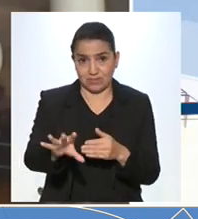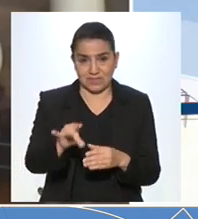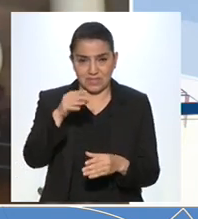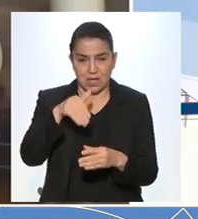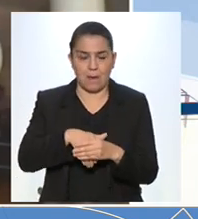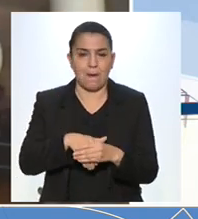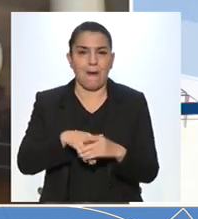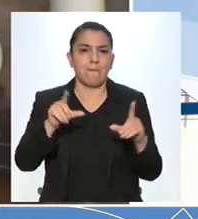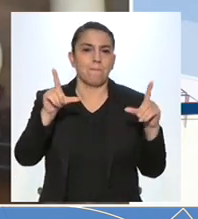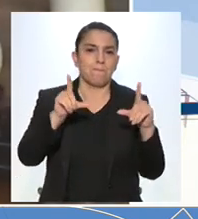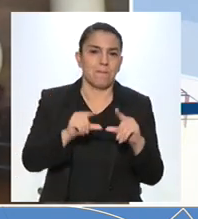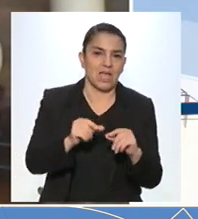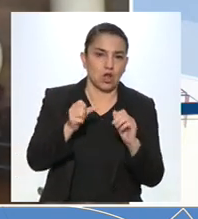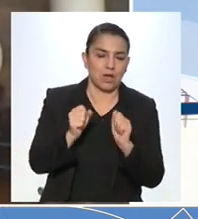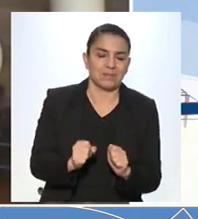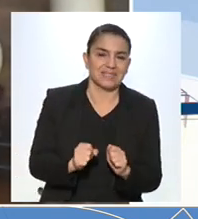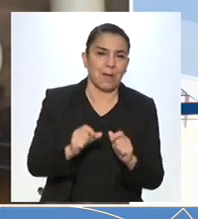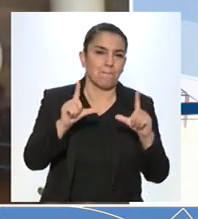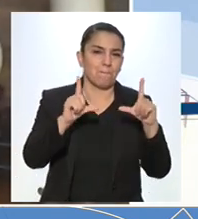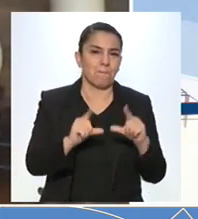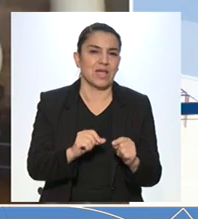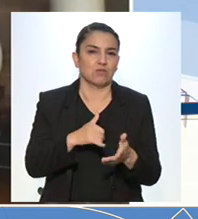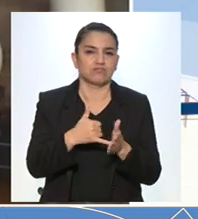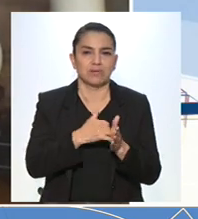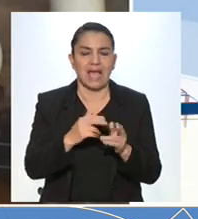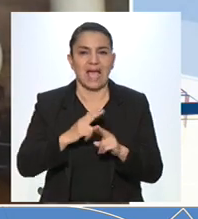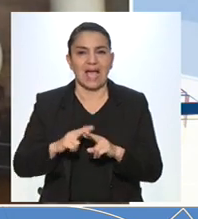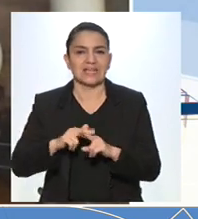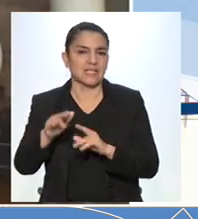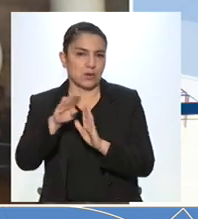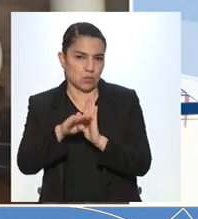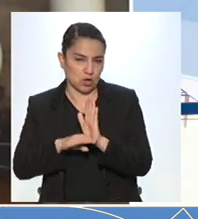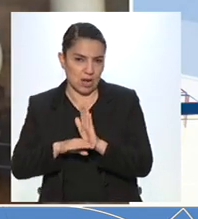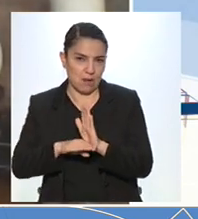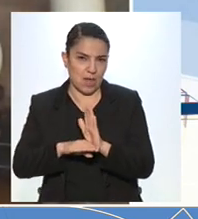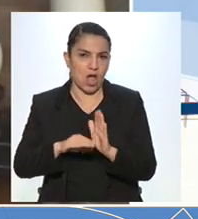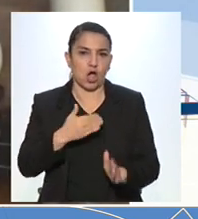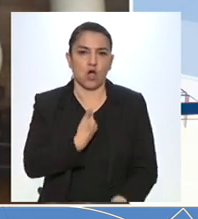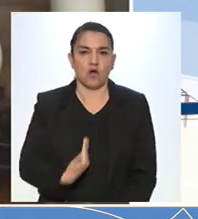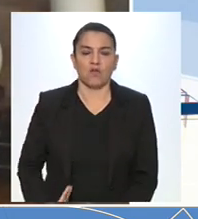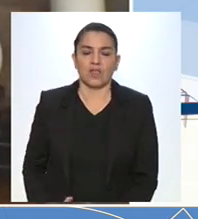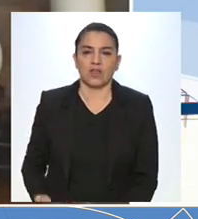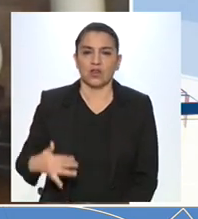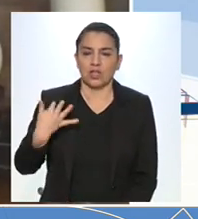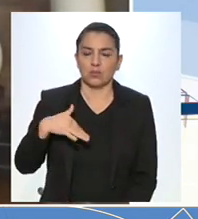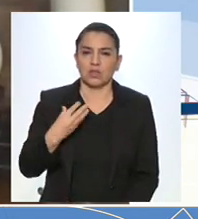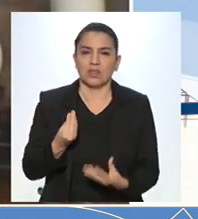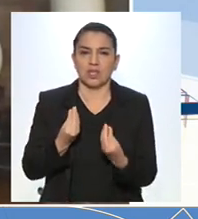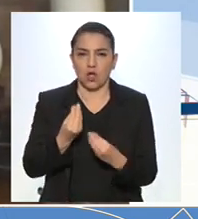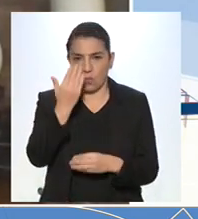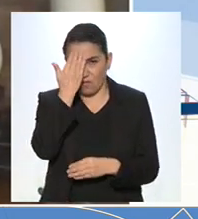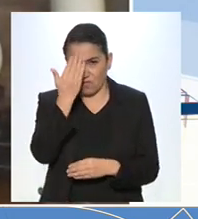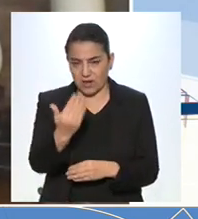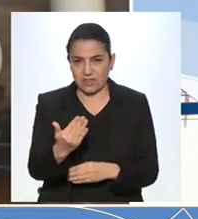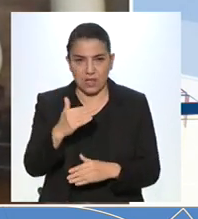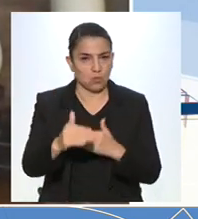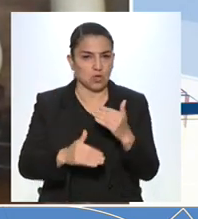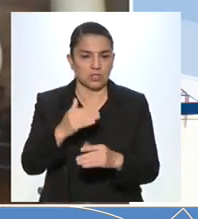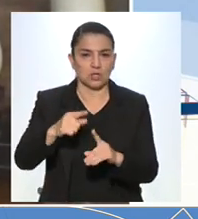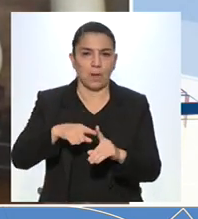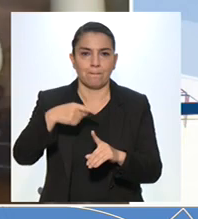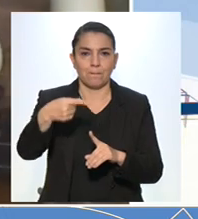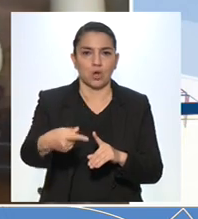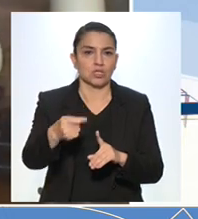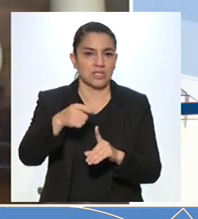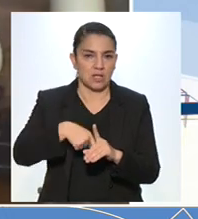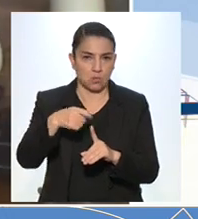menos capacidad y flexibilidad para llevar a cabo cualquier programa de gobierno que proponga. Y lo importante es cómo vamos a encarar entonces el proceso de los próximos meses,